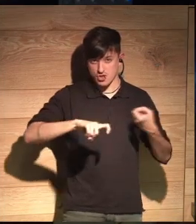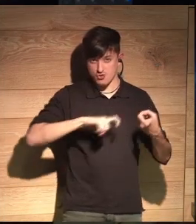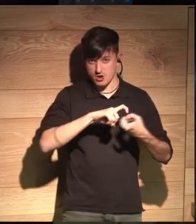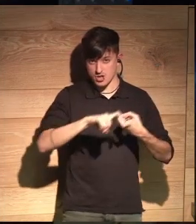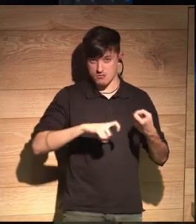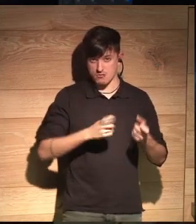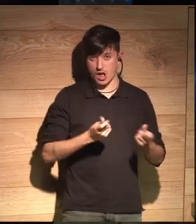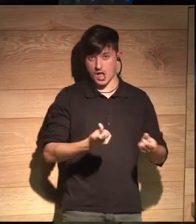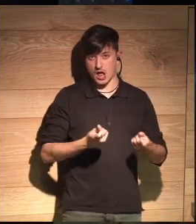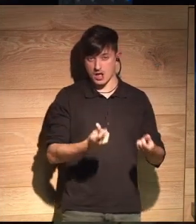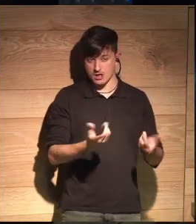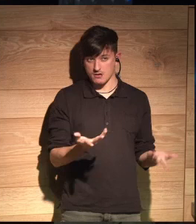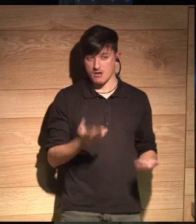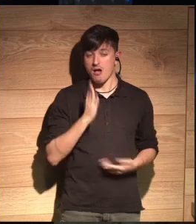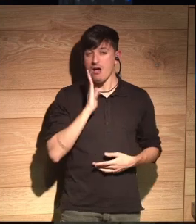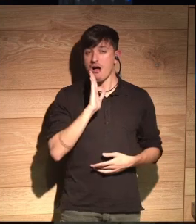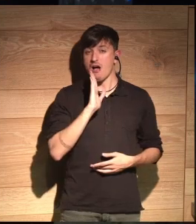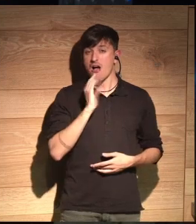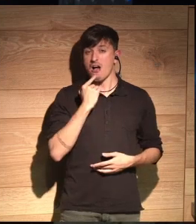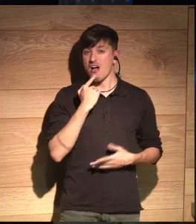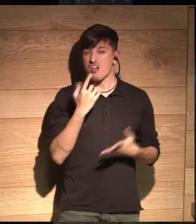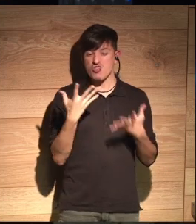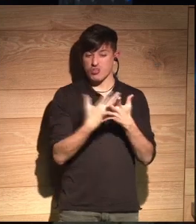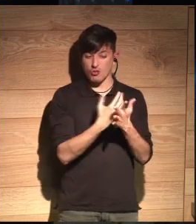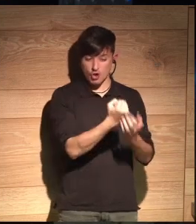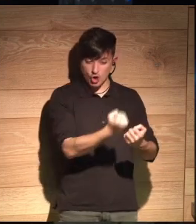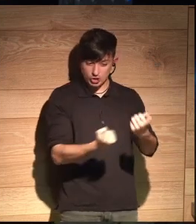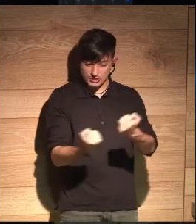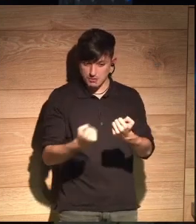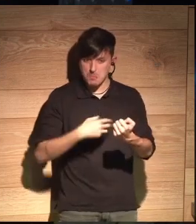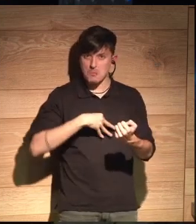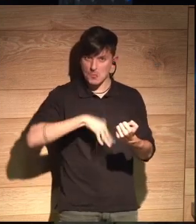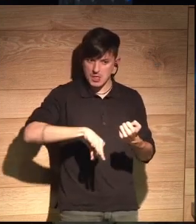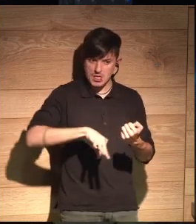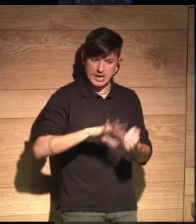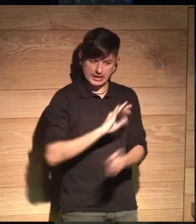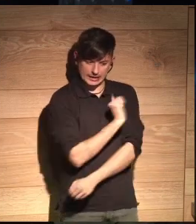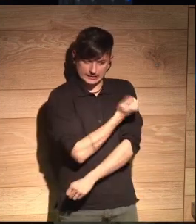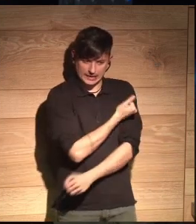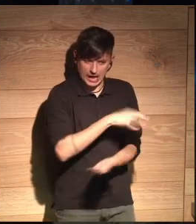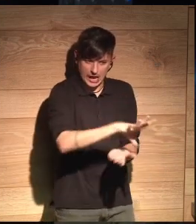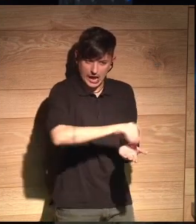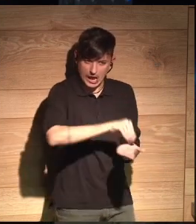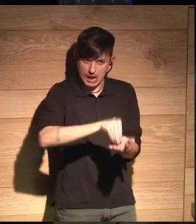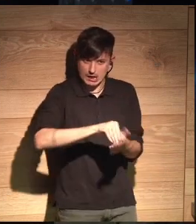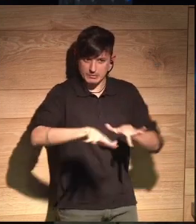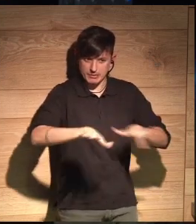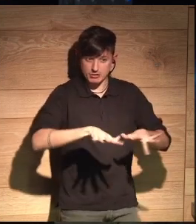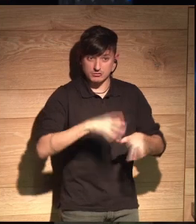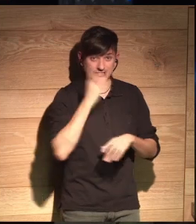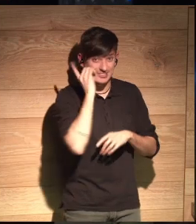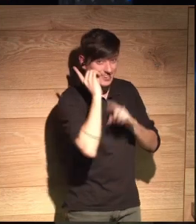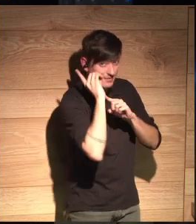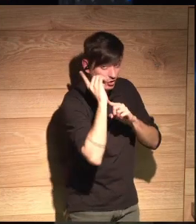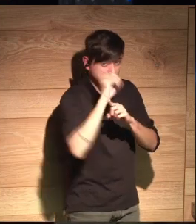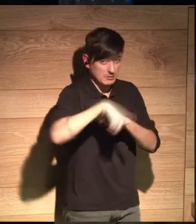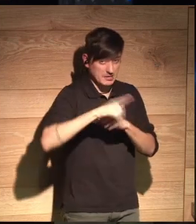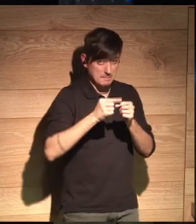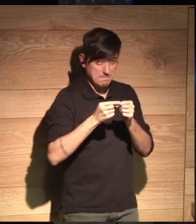como se estoy diciendo todos los coches pueden servir para registrar vibraciones y todos los a todos los teléfonos también